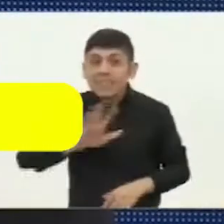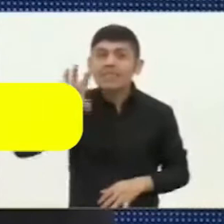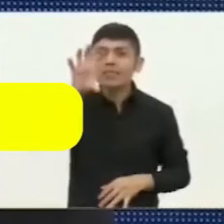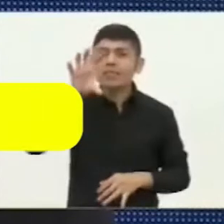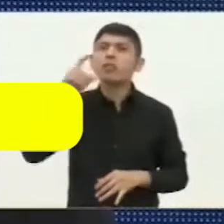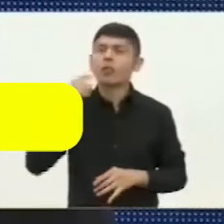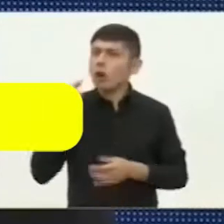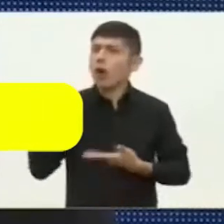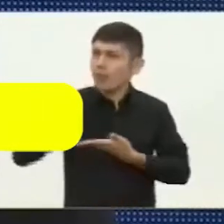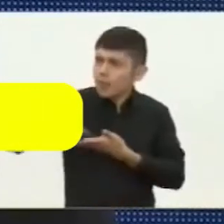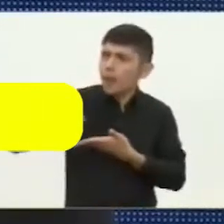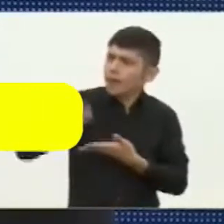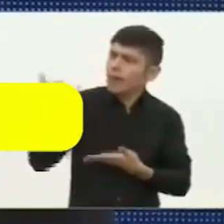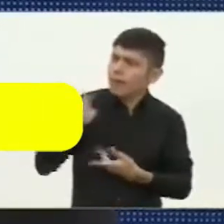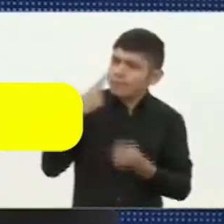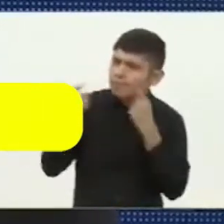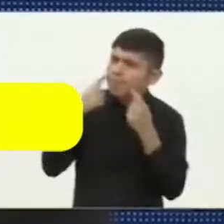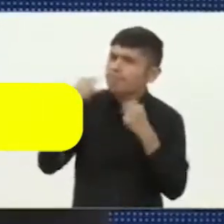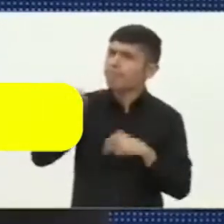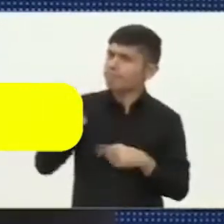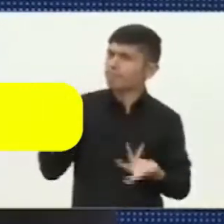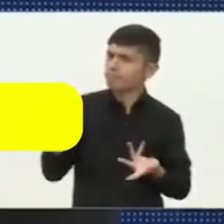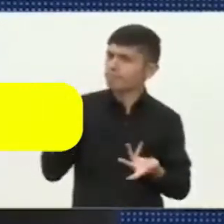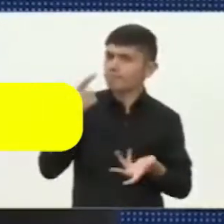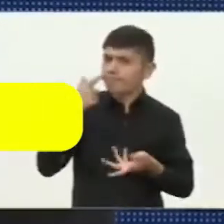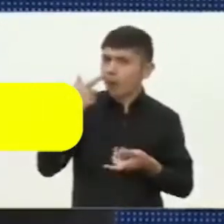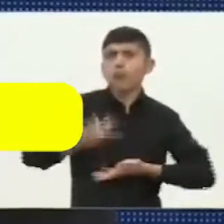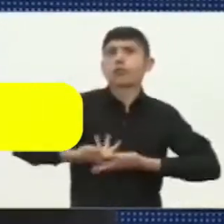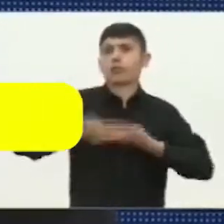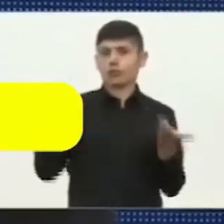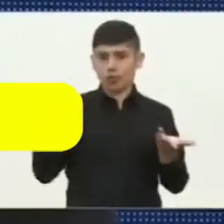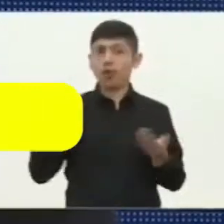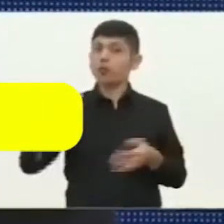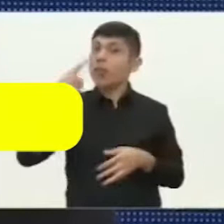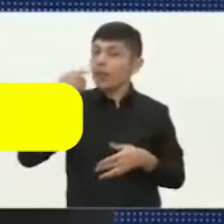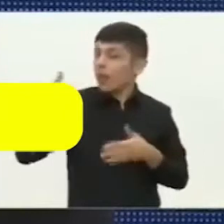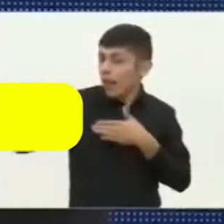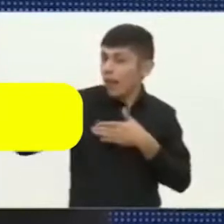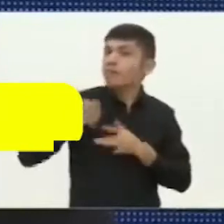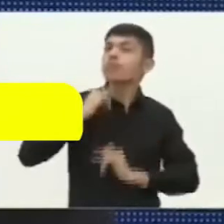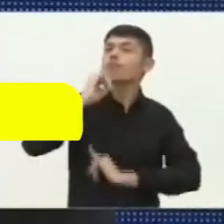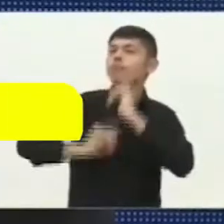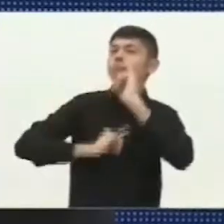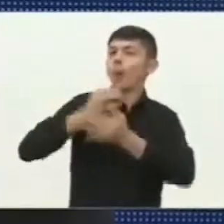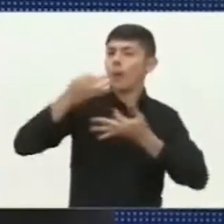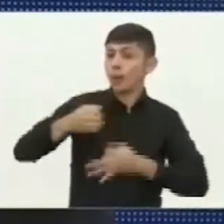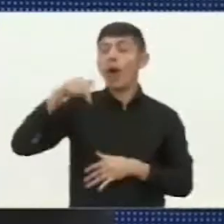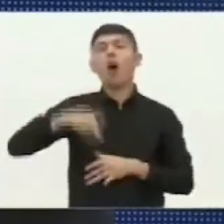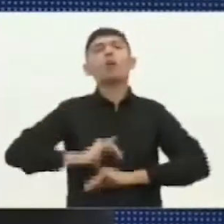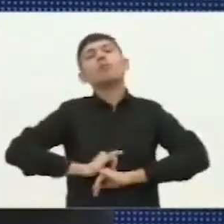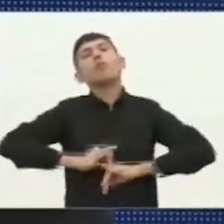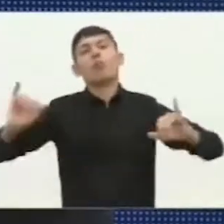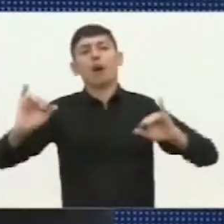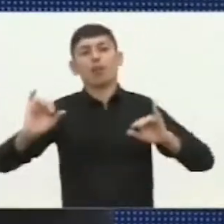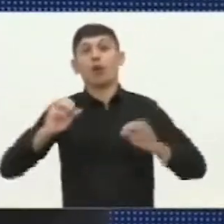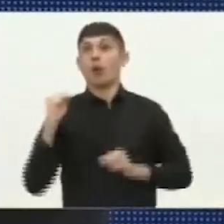estas demandas que son de público conocimiento. Por lo tanto, en los próximos días se van a dar detalles, pero hoy estamos informando